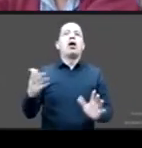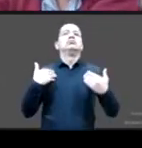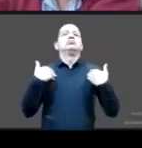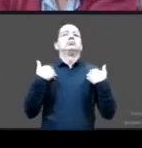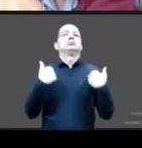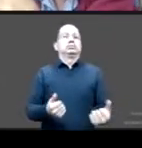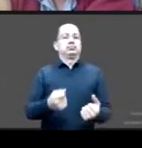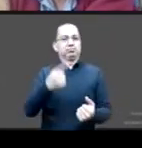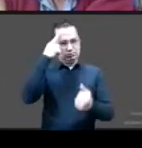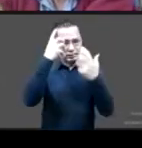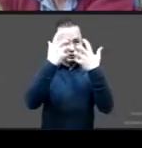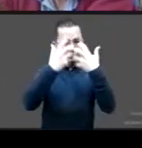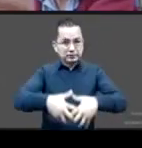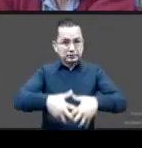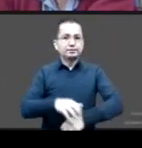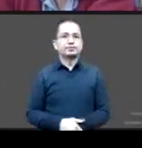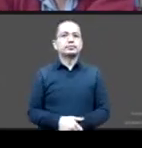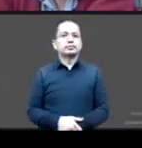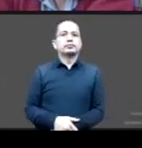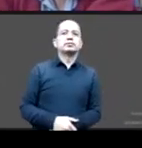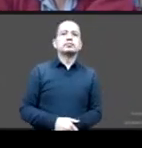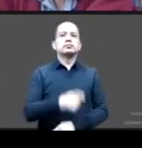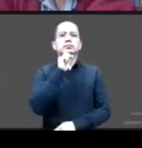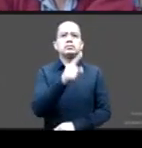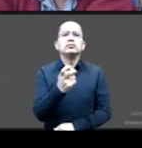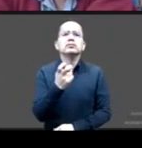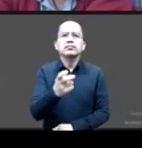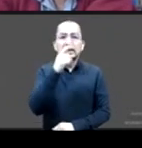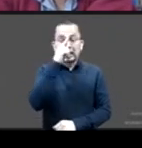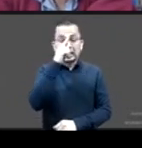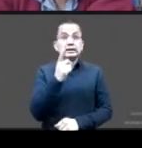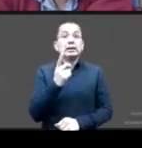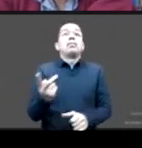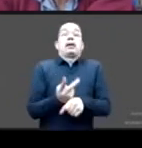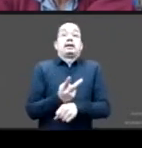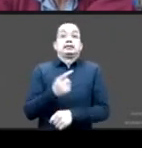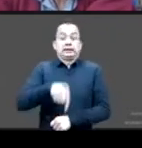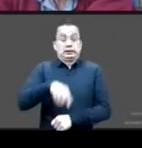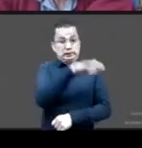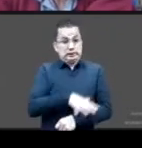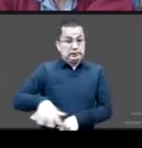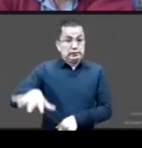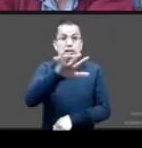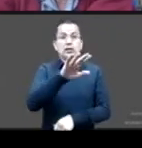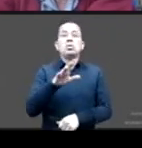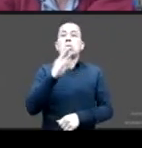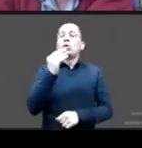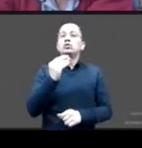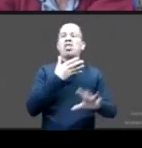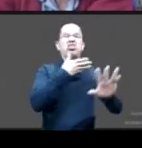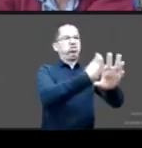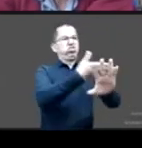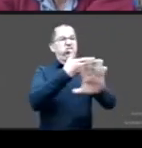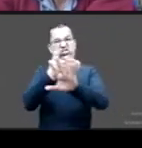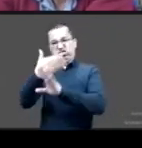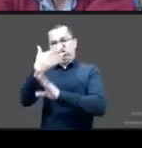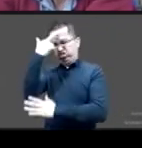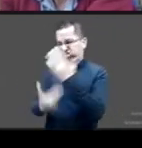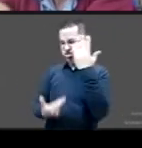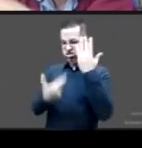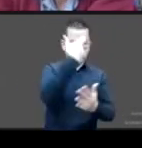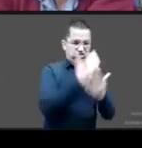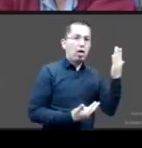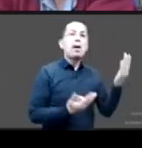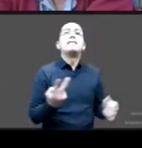conceptual importante y es en últimas el problema de la violencia que vivimos es que la rabia genera sed de venganza que genera nueva